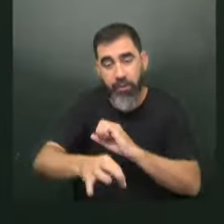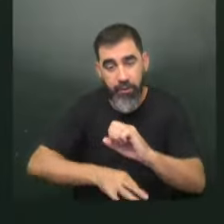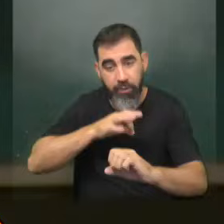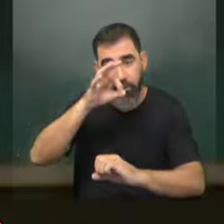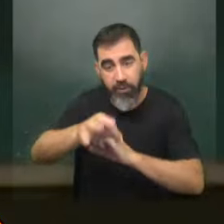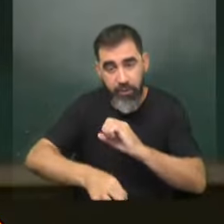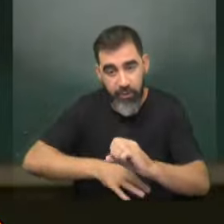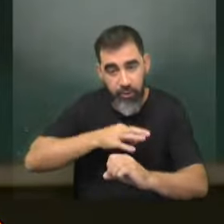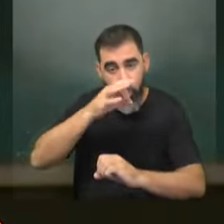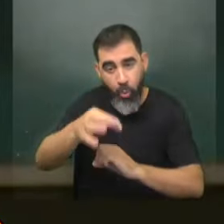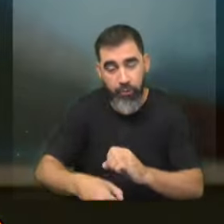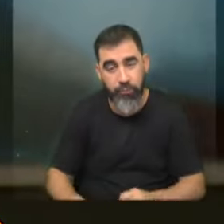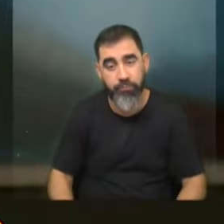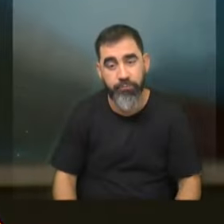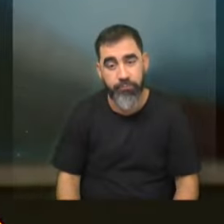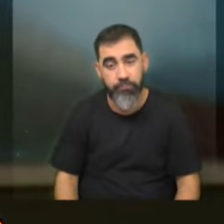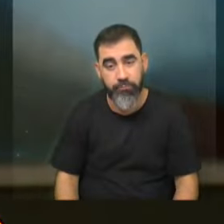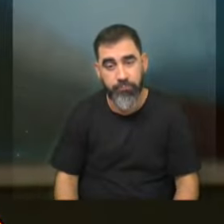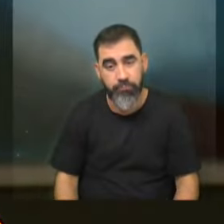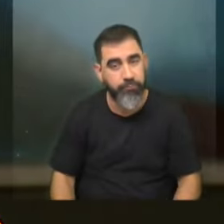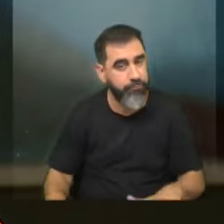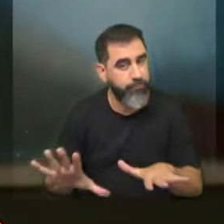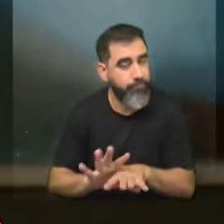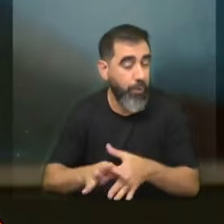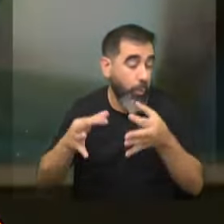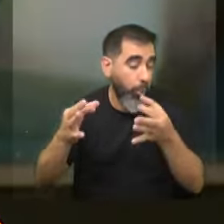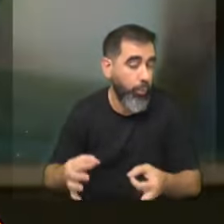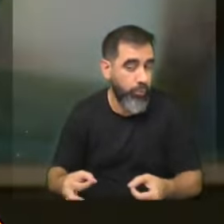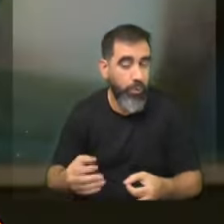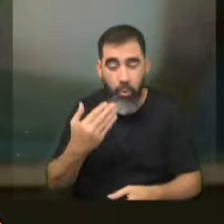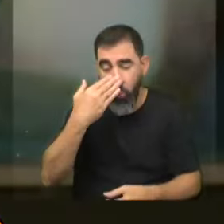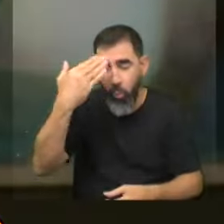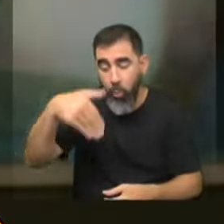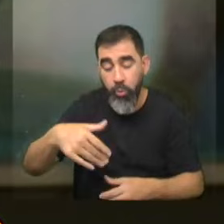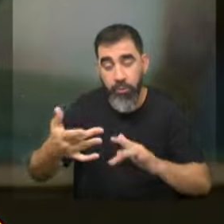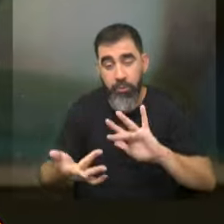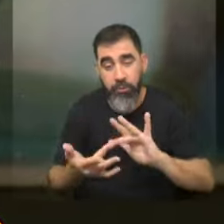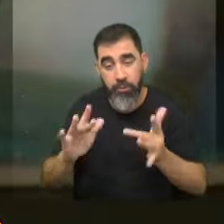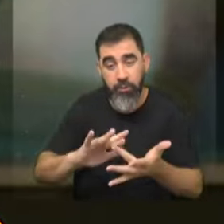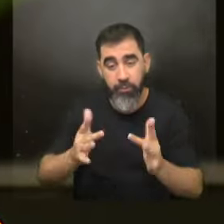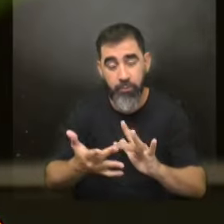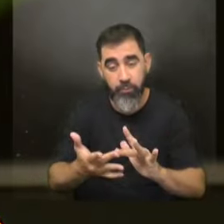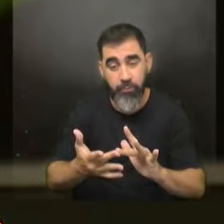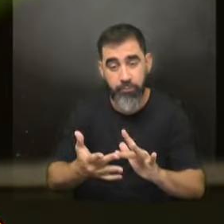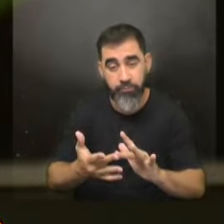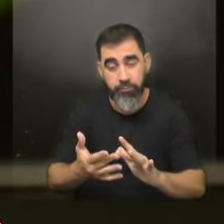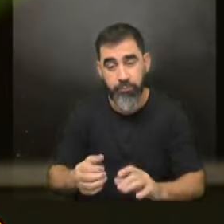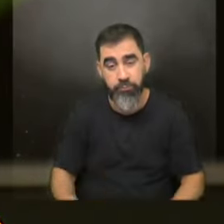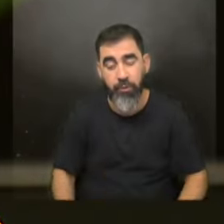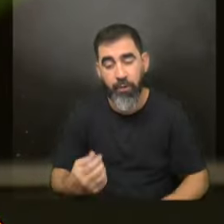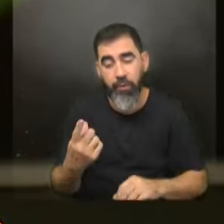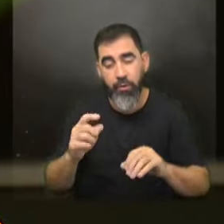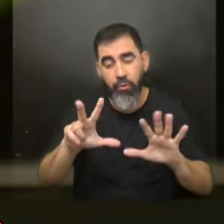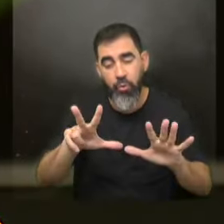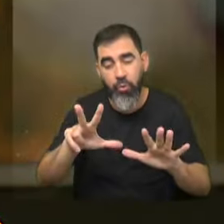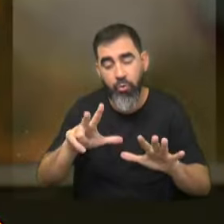estuvo activo. Sí, sí, una casualidad ese número, sí. ¿No? Decíamos, la última comunicación que entablamos con el satélite, que fue creo que el 18